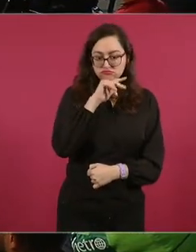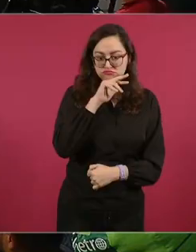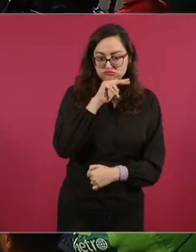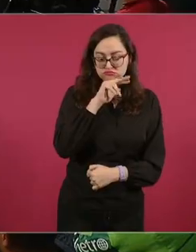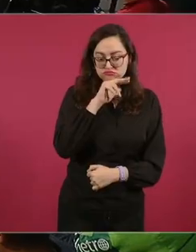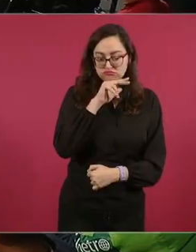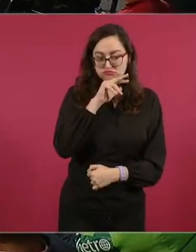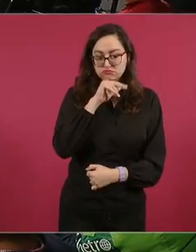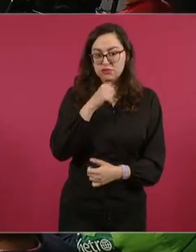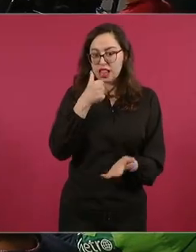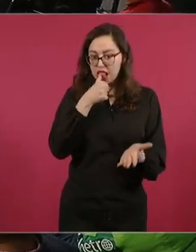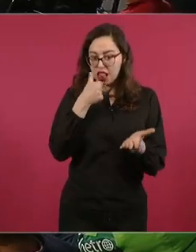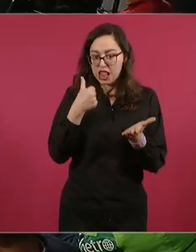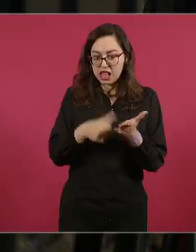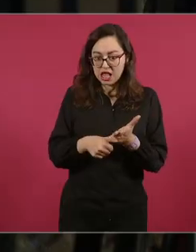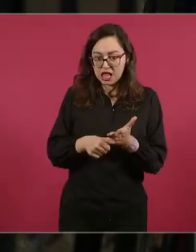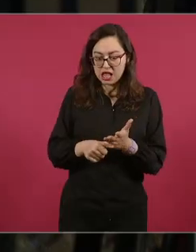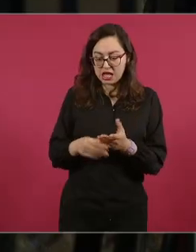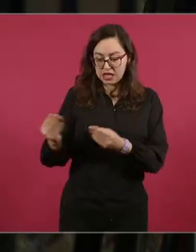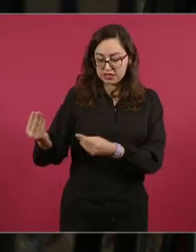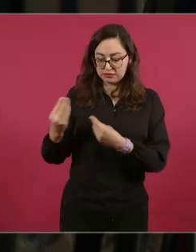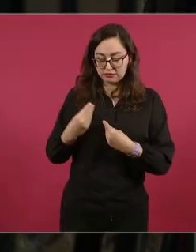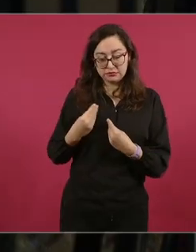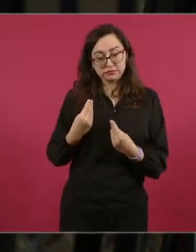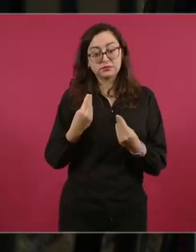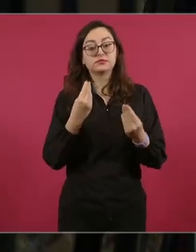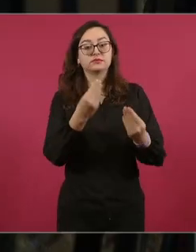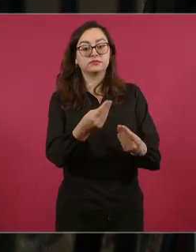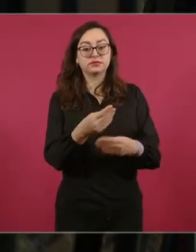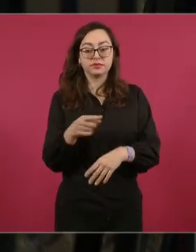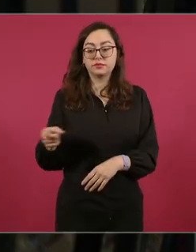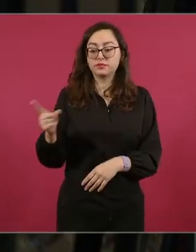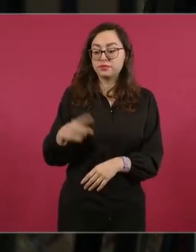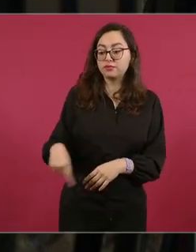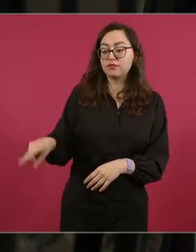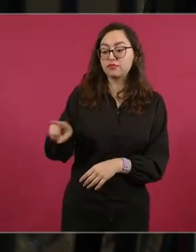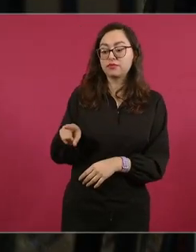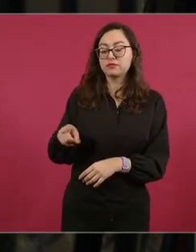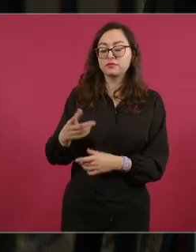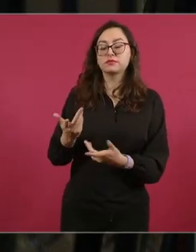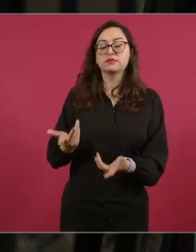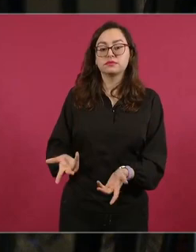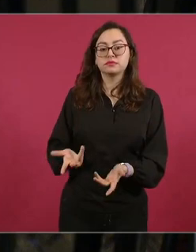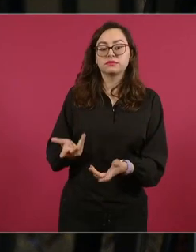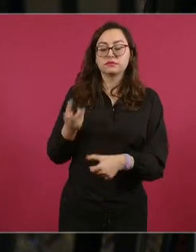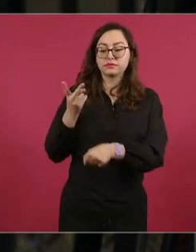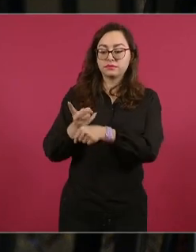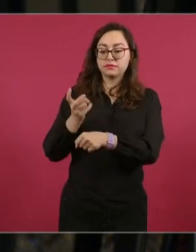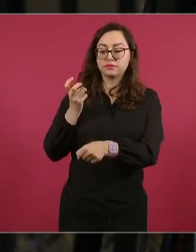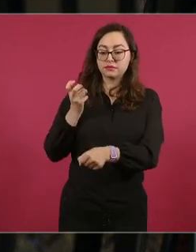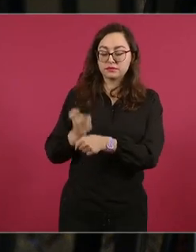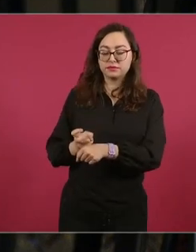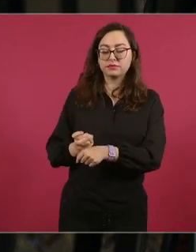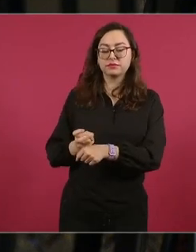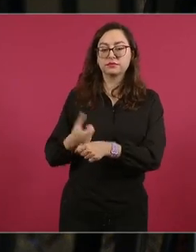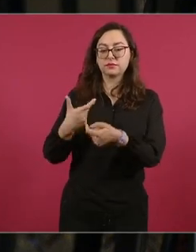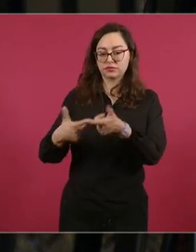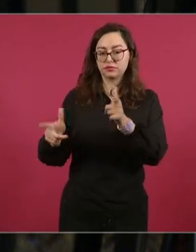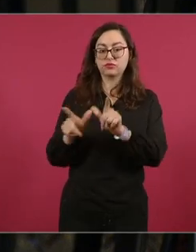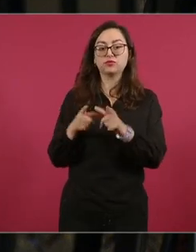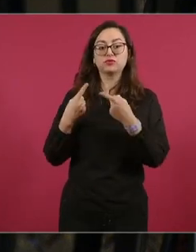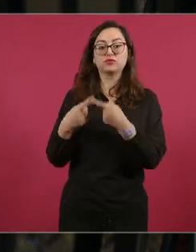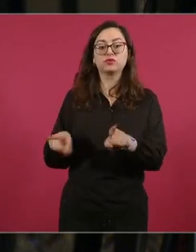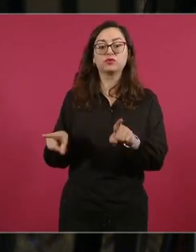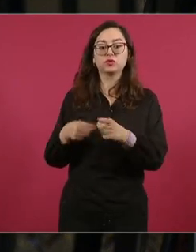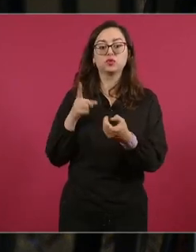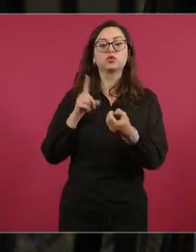carta y una lista de quiénes son, porque fueron invitados a un festival justamente de bandas de música que se